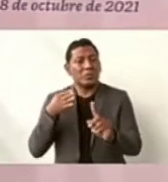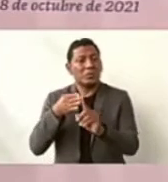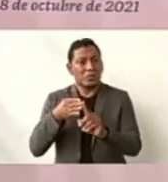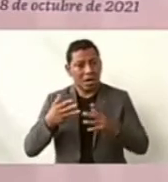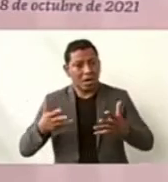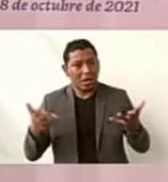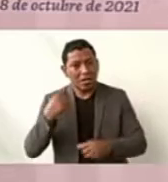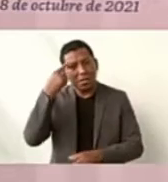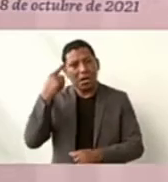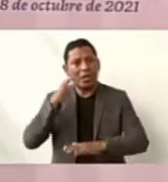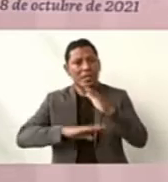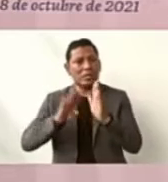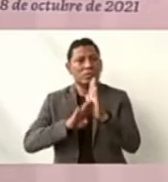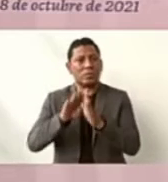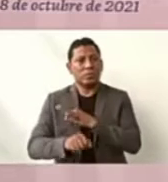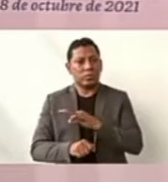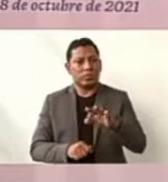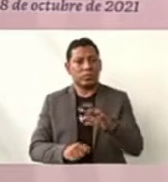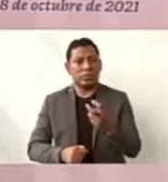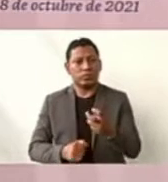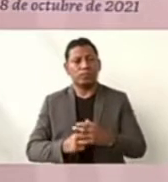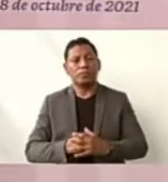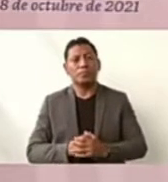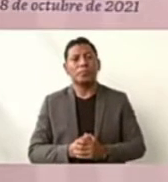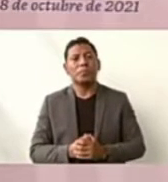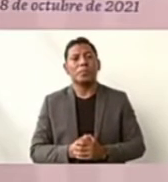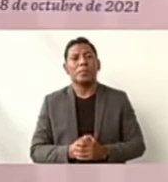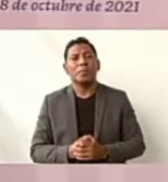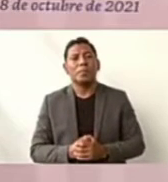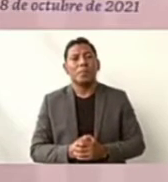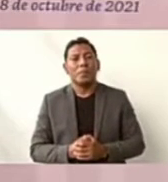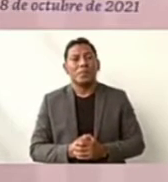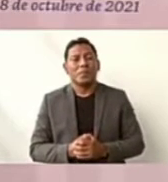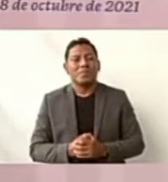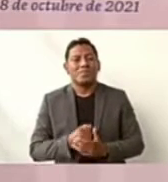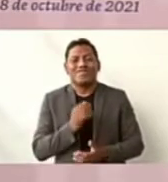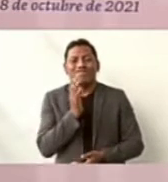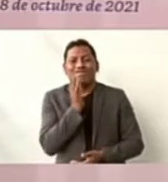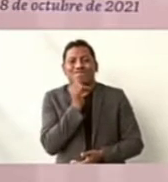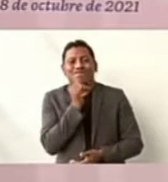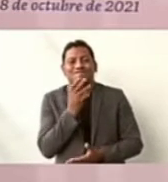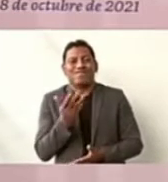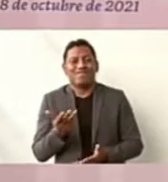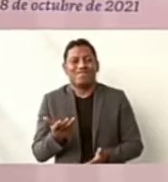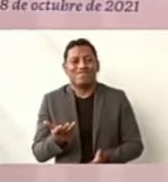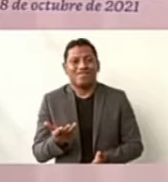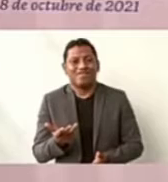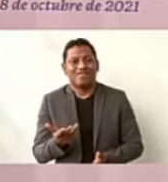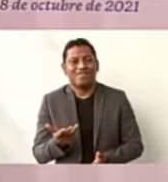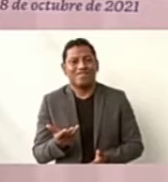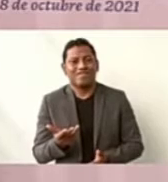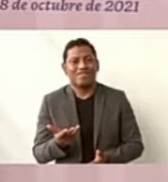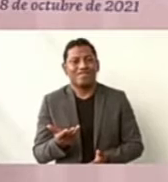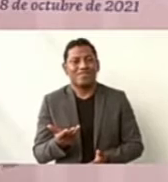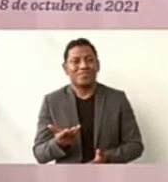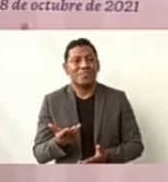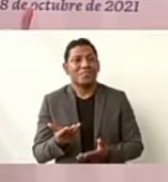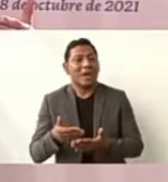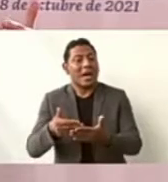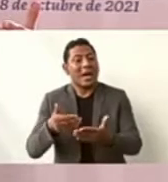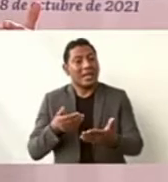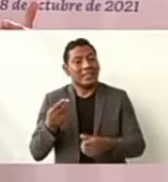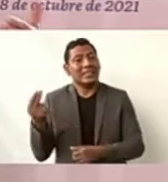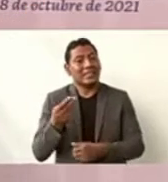para el éxito de eso no se puede lograr sin la reforestación